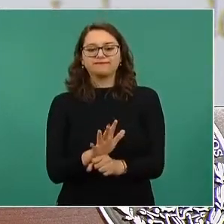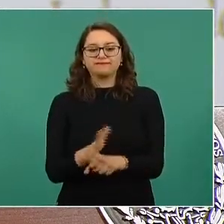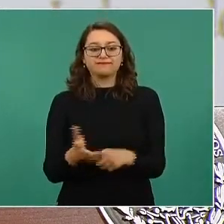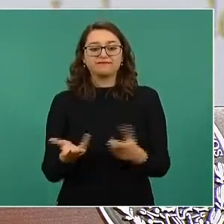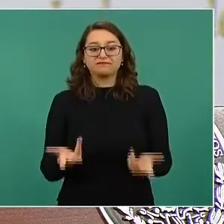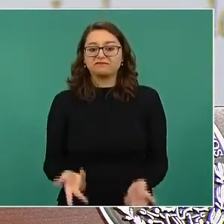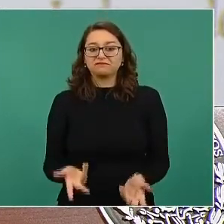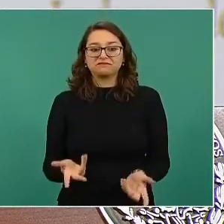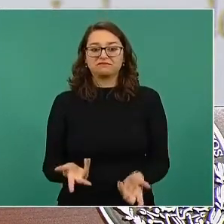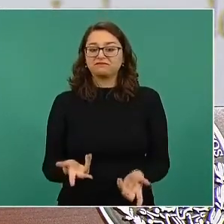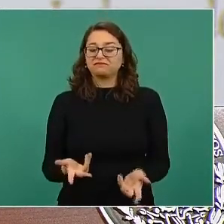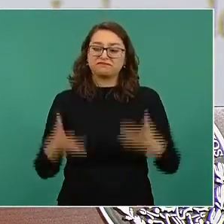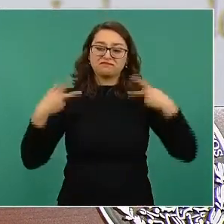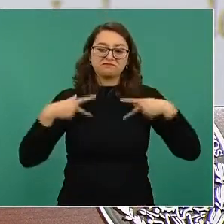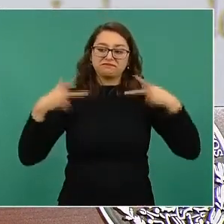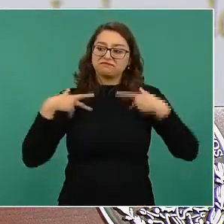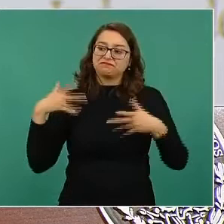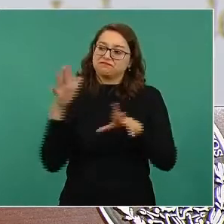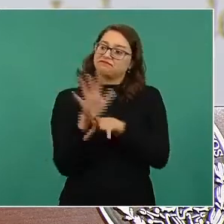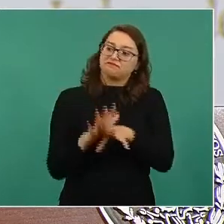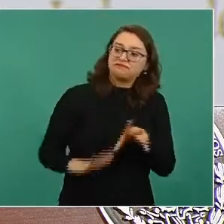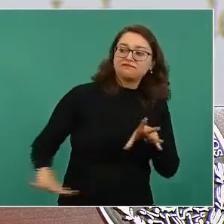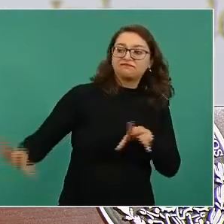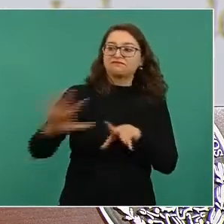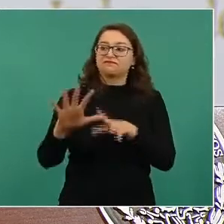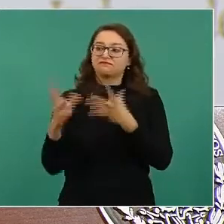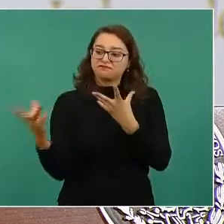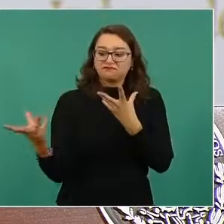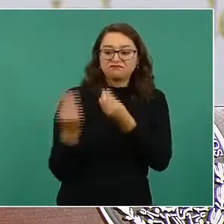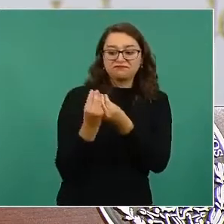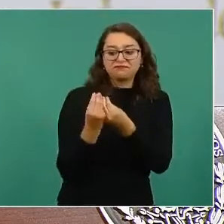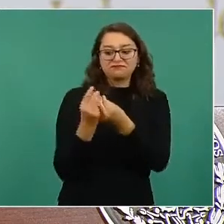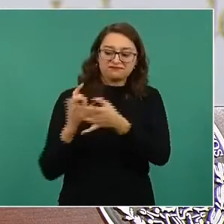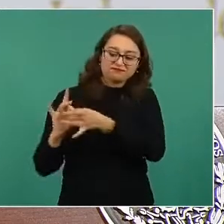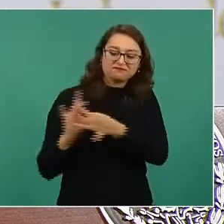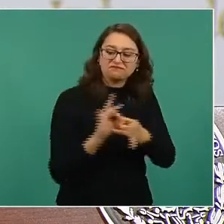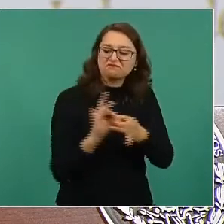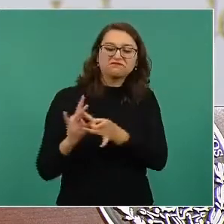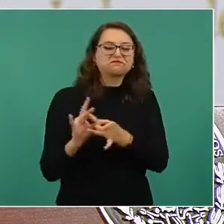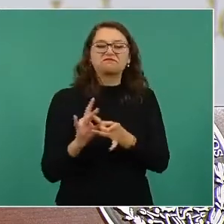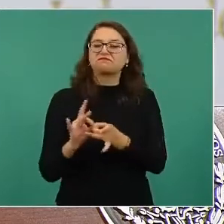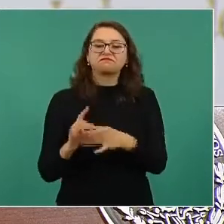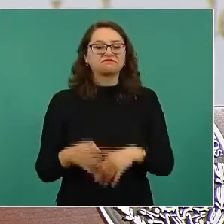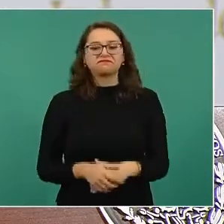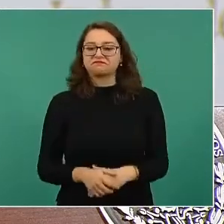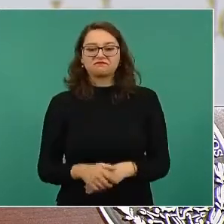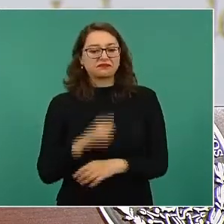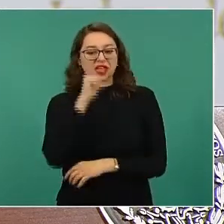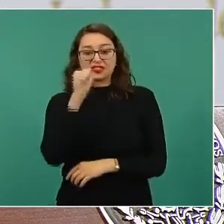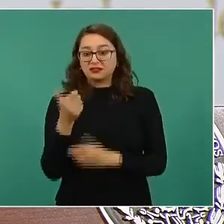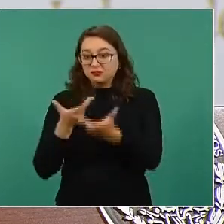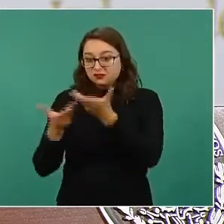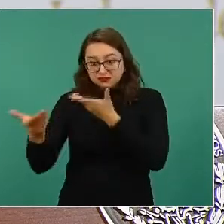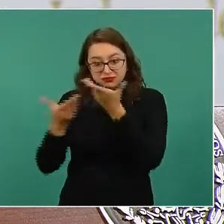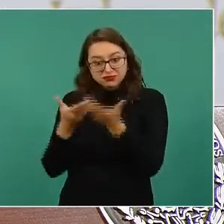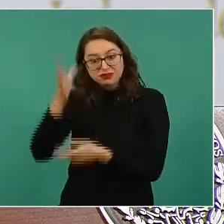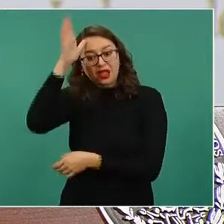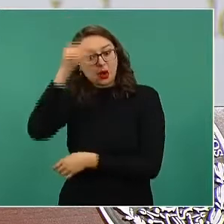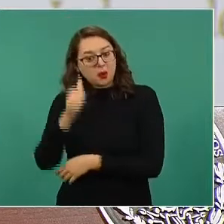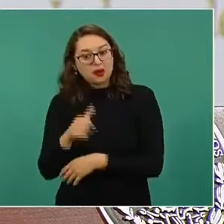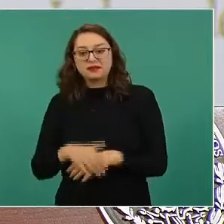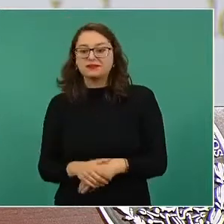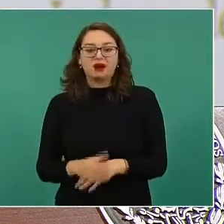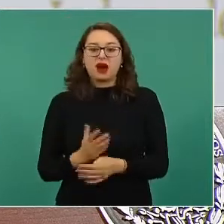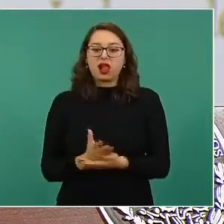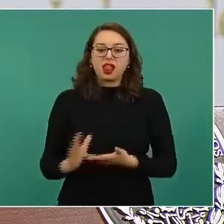base social, no estableció un acuerdo con el